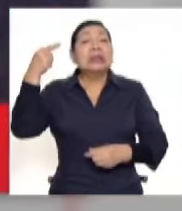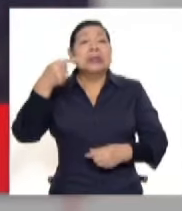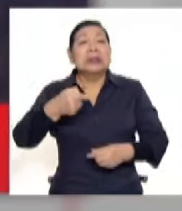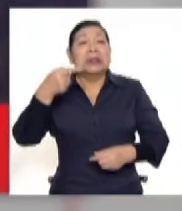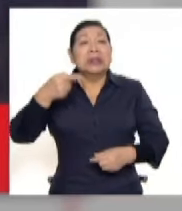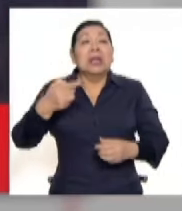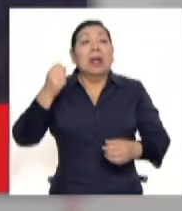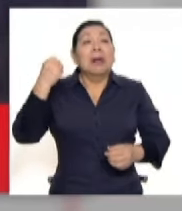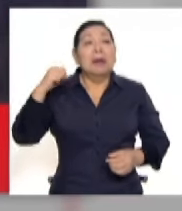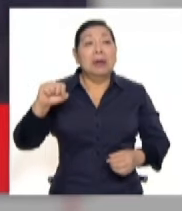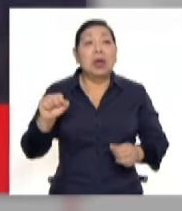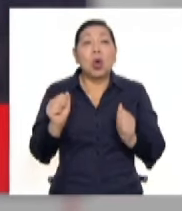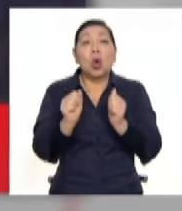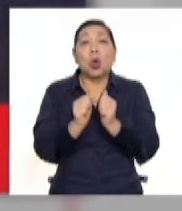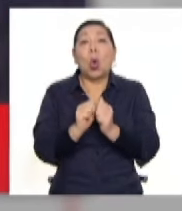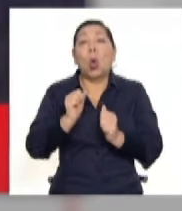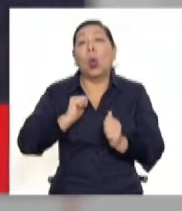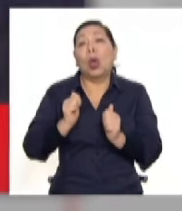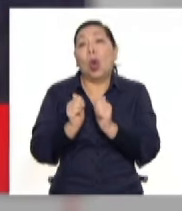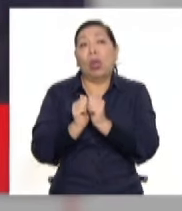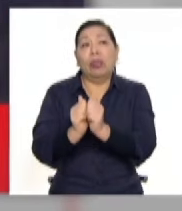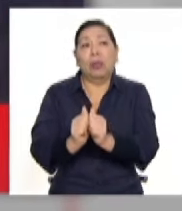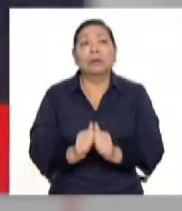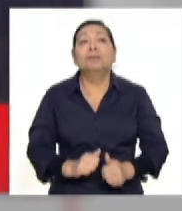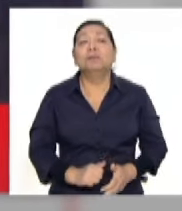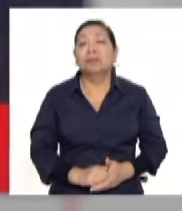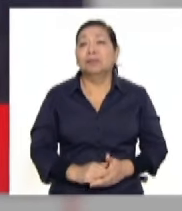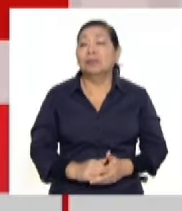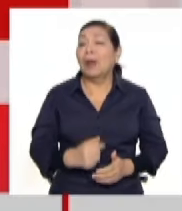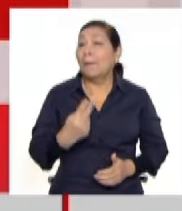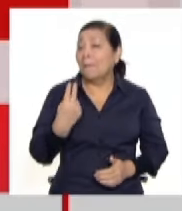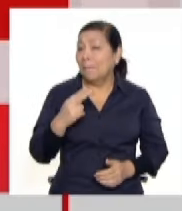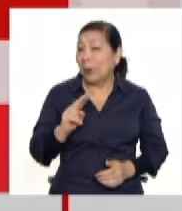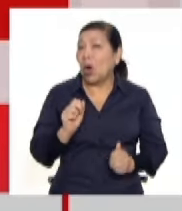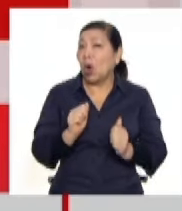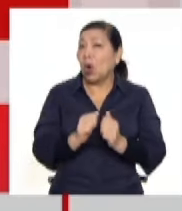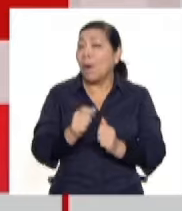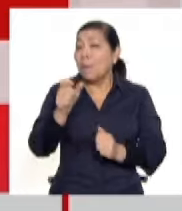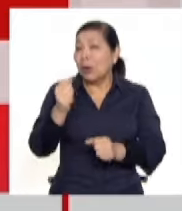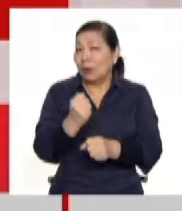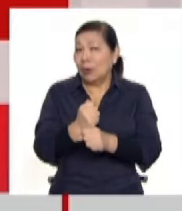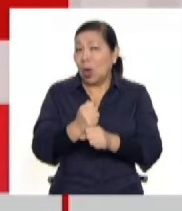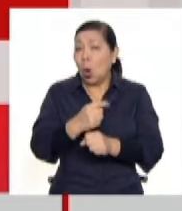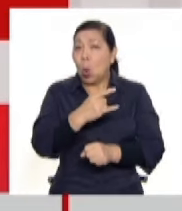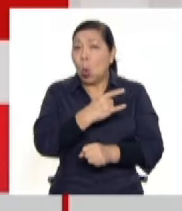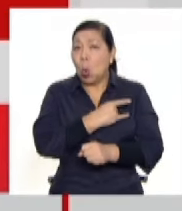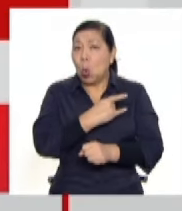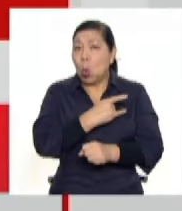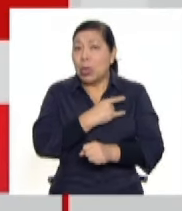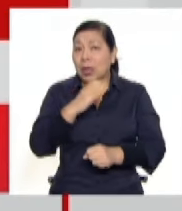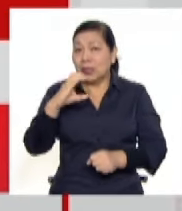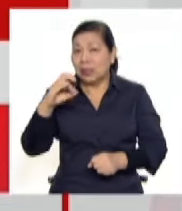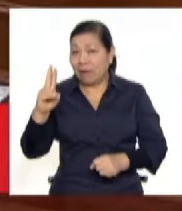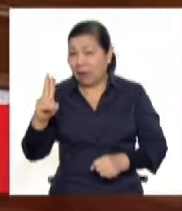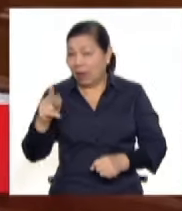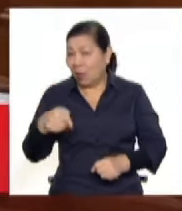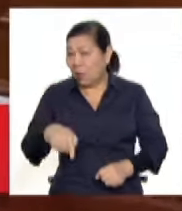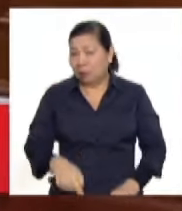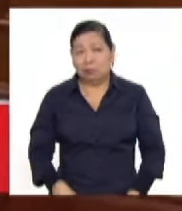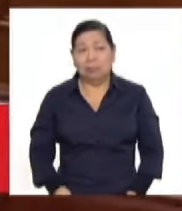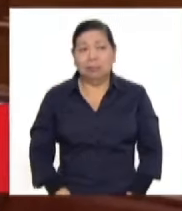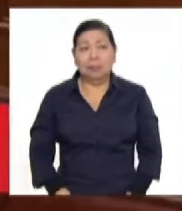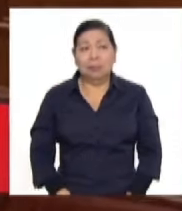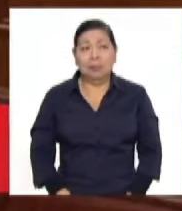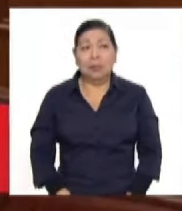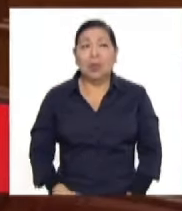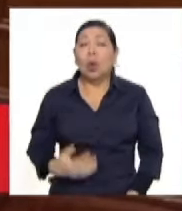de haber viajado a China con su hijo, César Acuña Núñez, y con trabajadores de la Universidad César Vallejo.